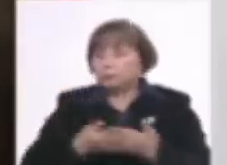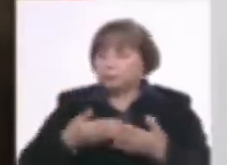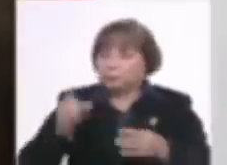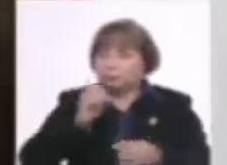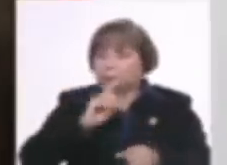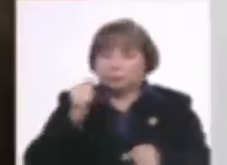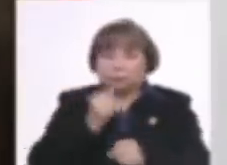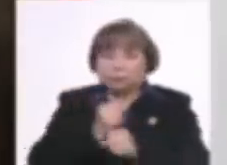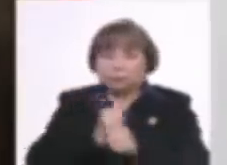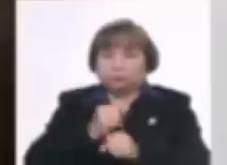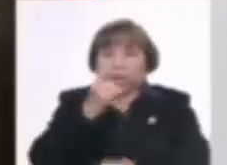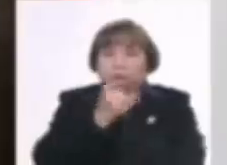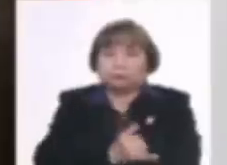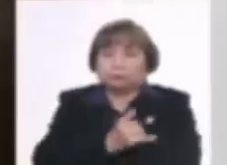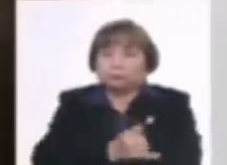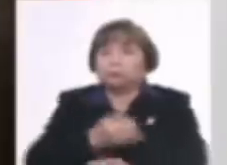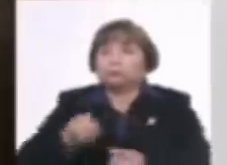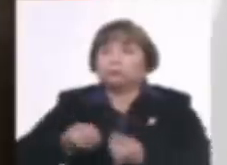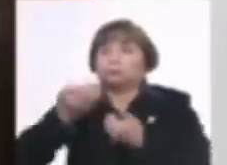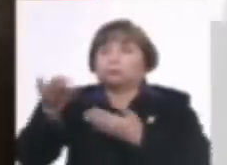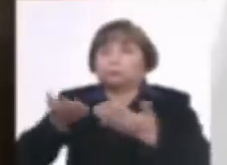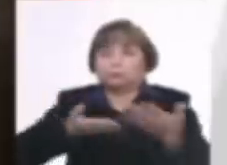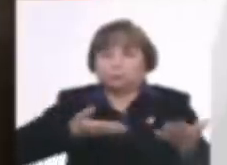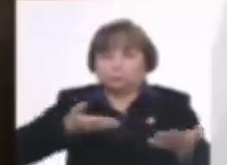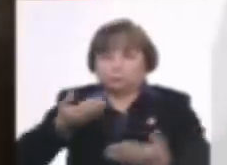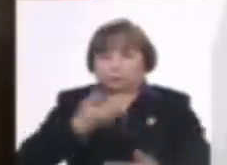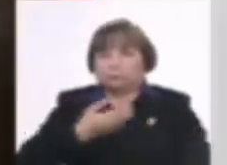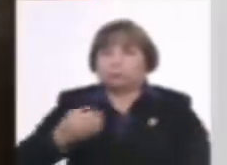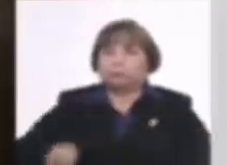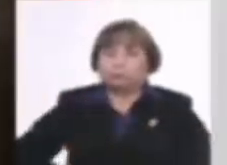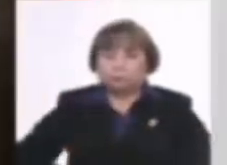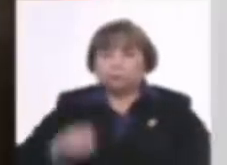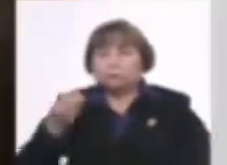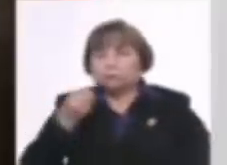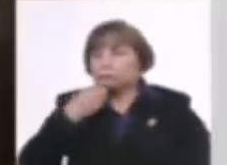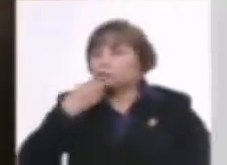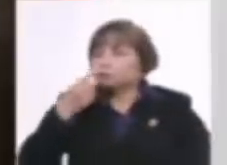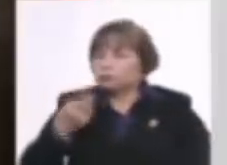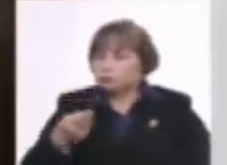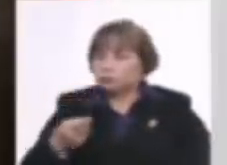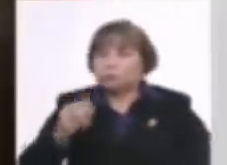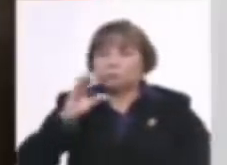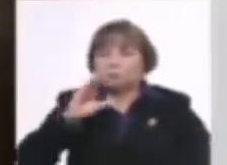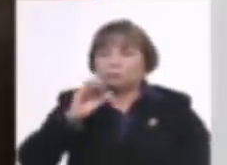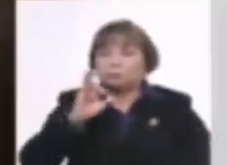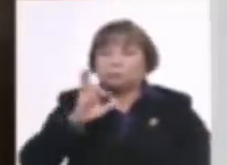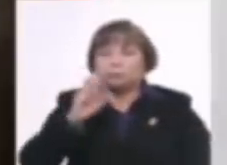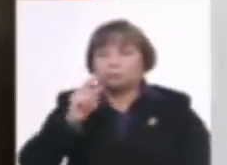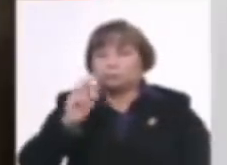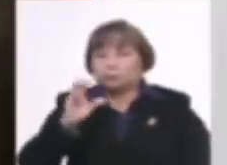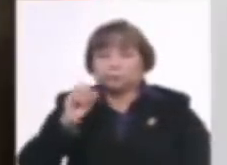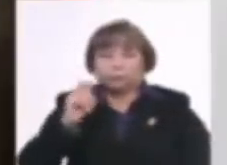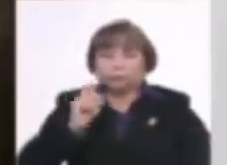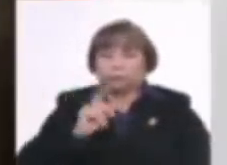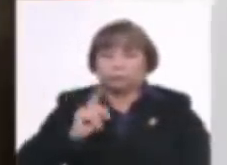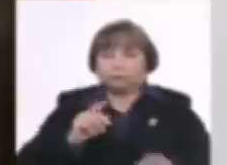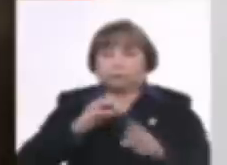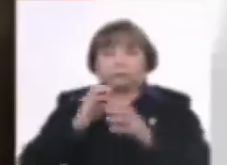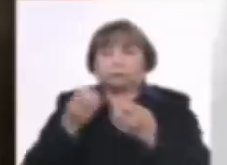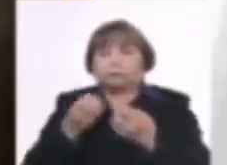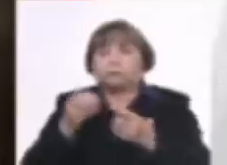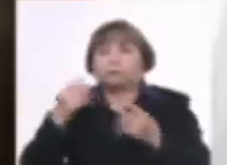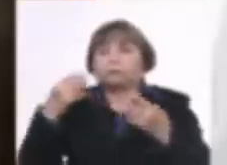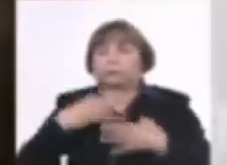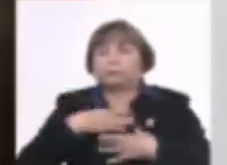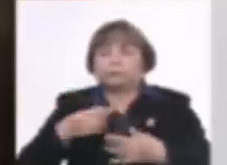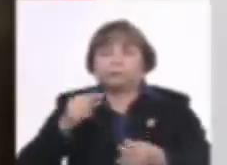no trabajen en una institución que le brinde servicios al Estado, porque eso se llama conflicto de intereses. No lo dice la congresista Rosángela